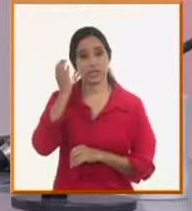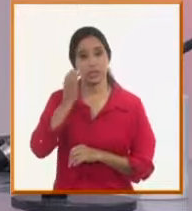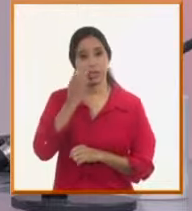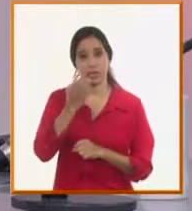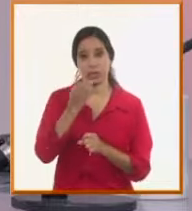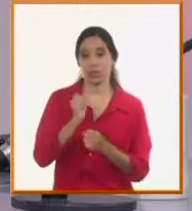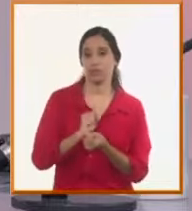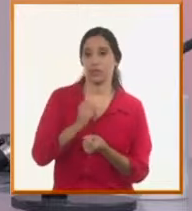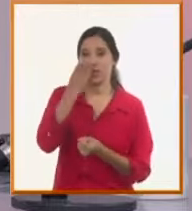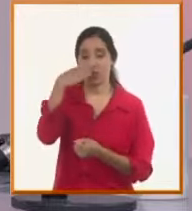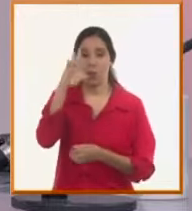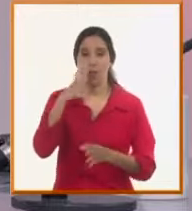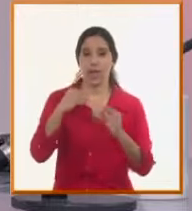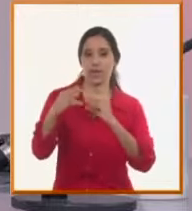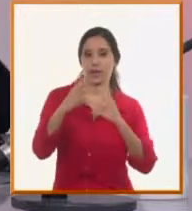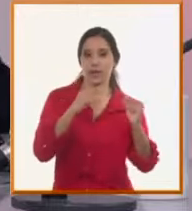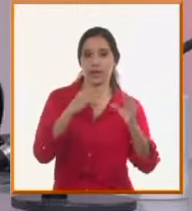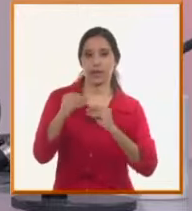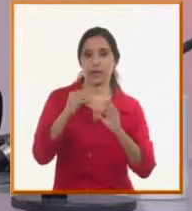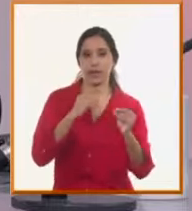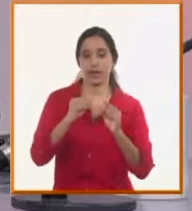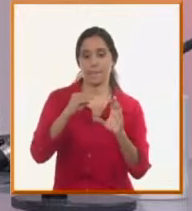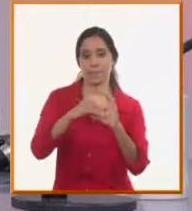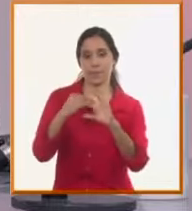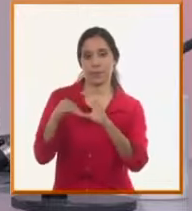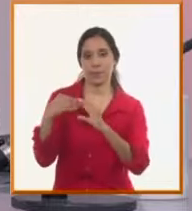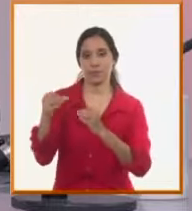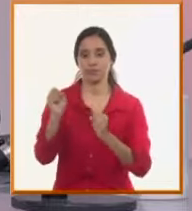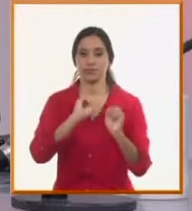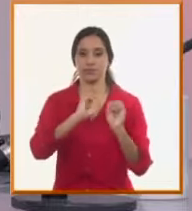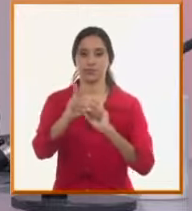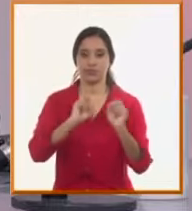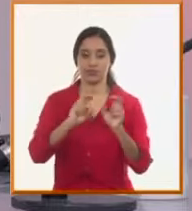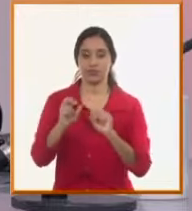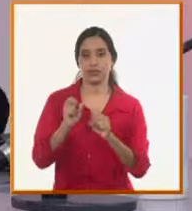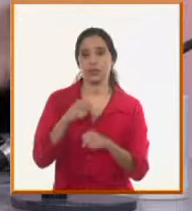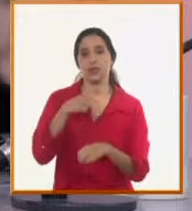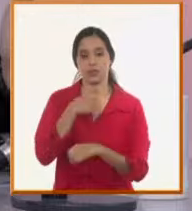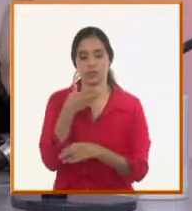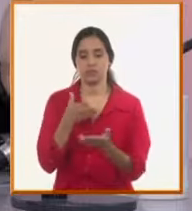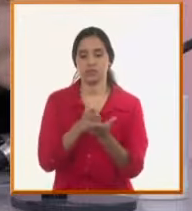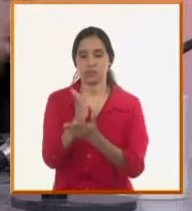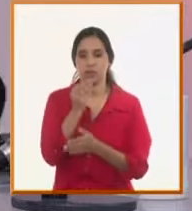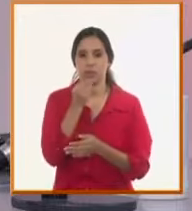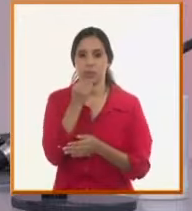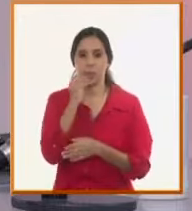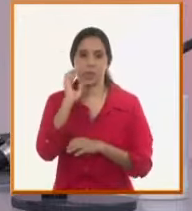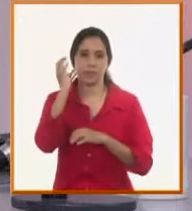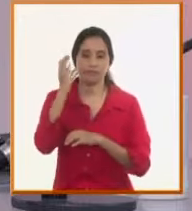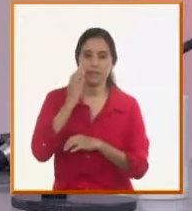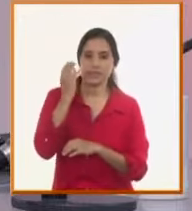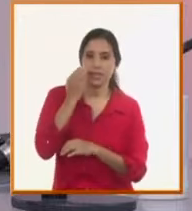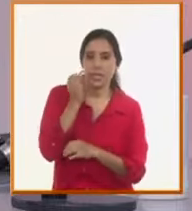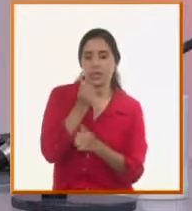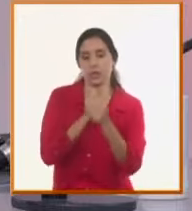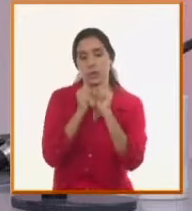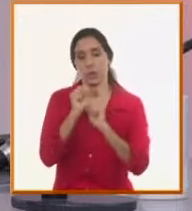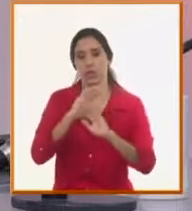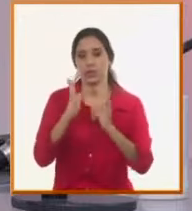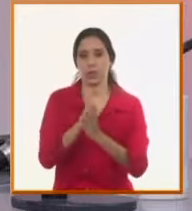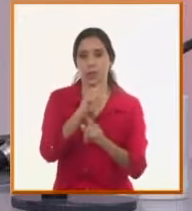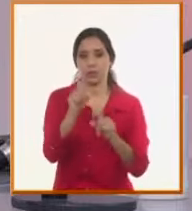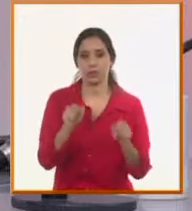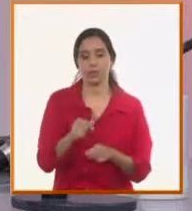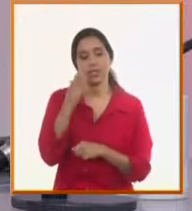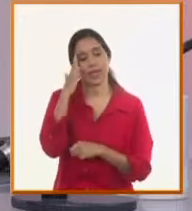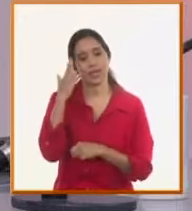Cuba Debate, pueden seguir también pues compartiendo desde allí opiniones, y les agradezco muchísimo que hayan podido